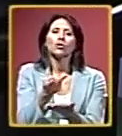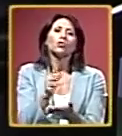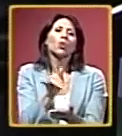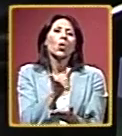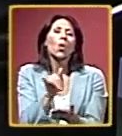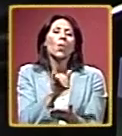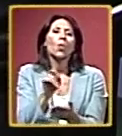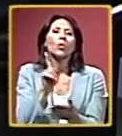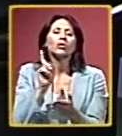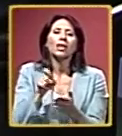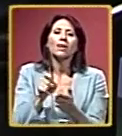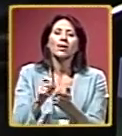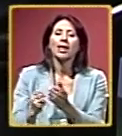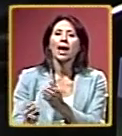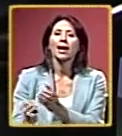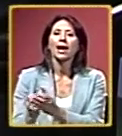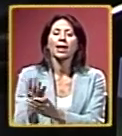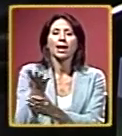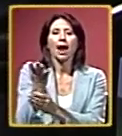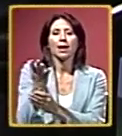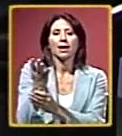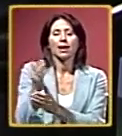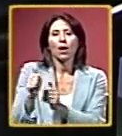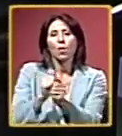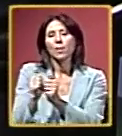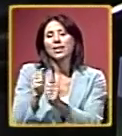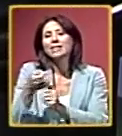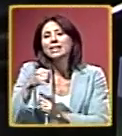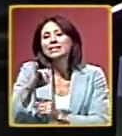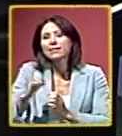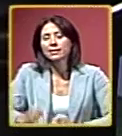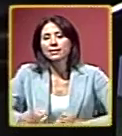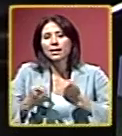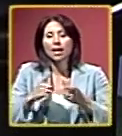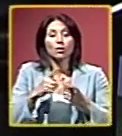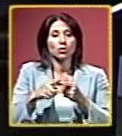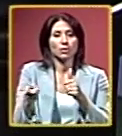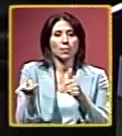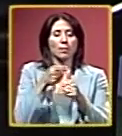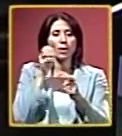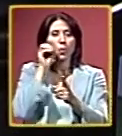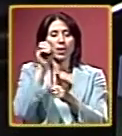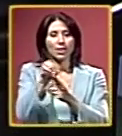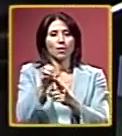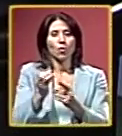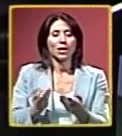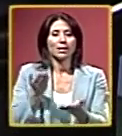habría generado la competencia si la hubiera, ¿no? Entonces el primer objetivo que se planteó